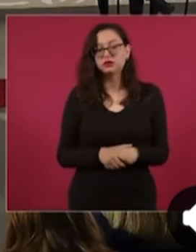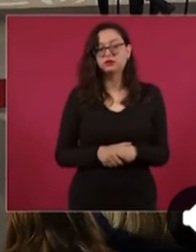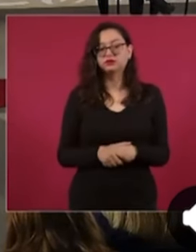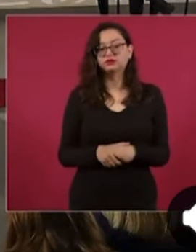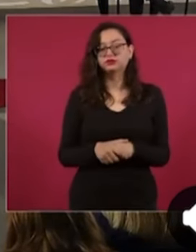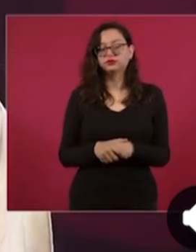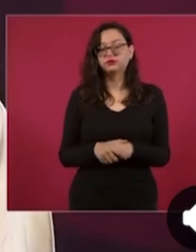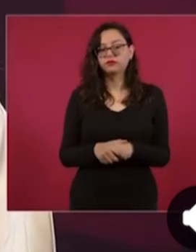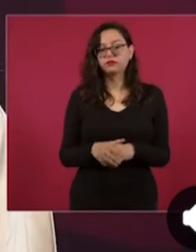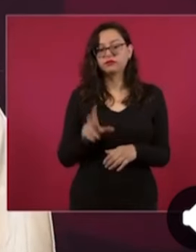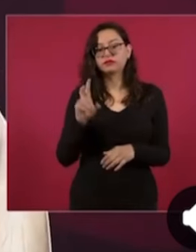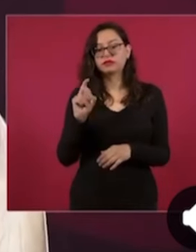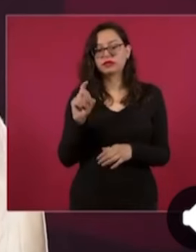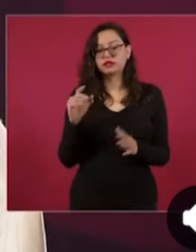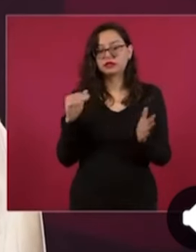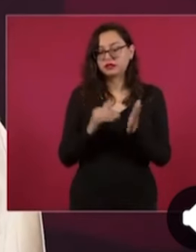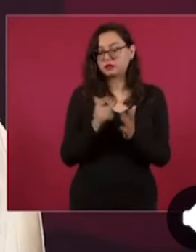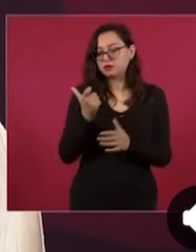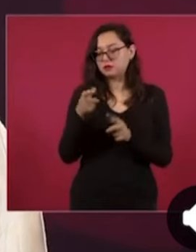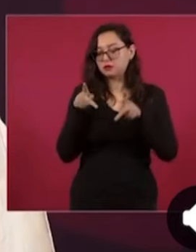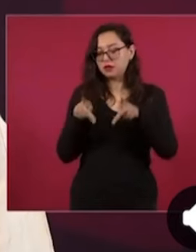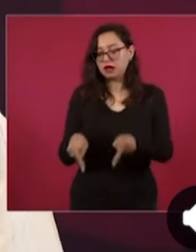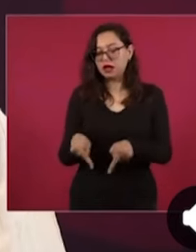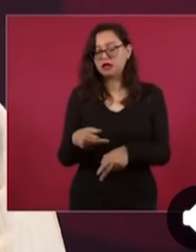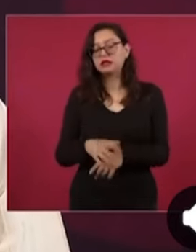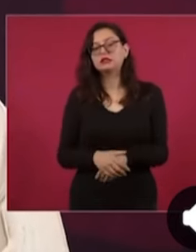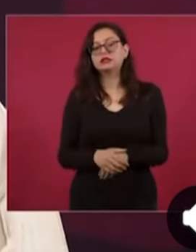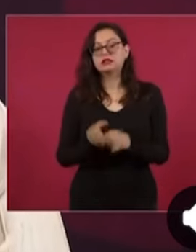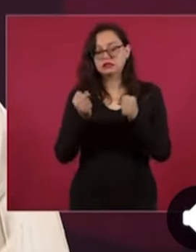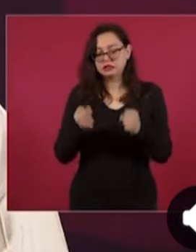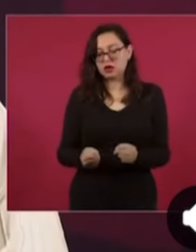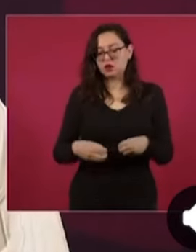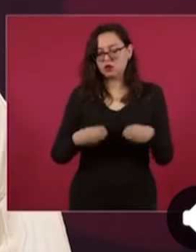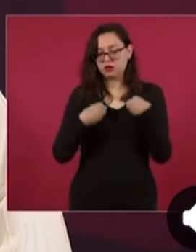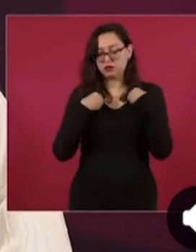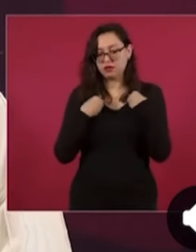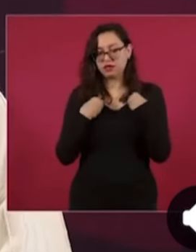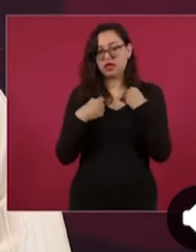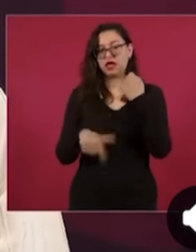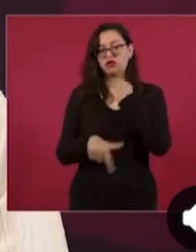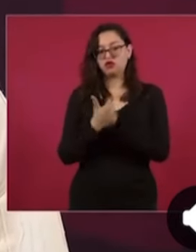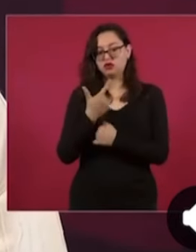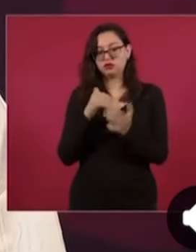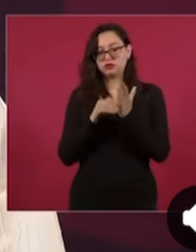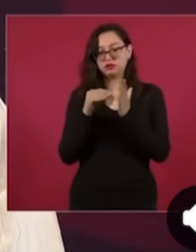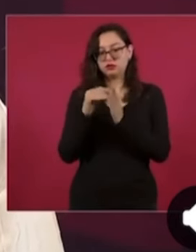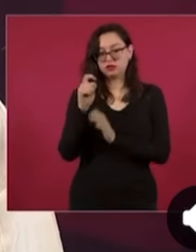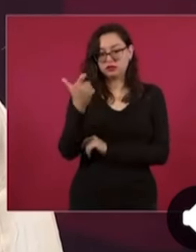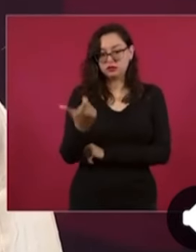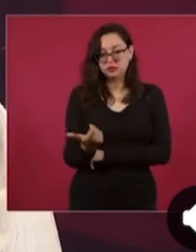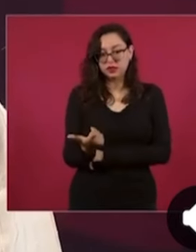funerales de 30,000 pesos, seguro de vida institucional de 12,000,000 de pesos,